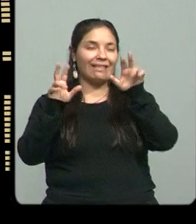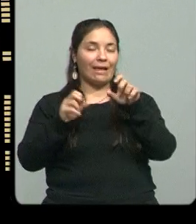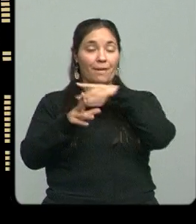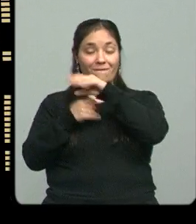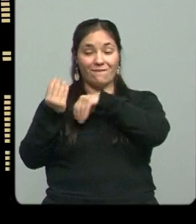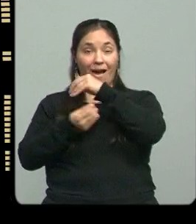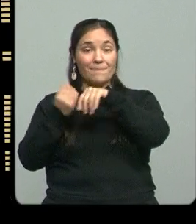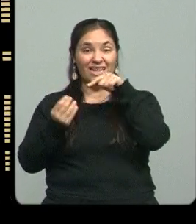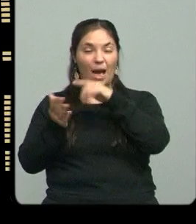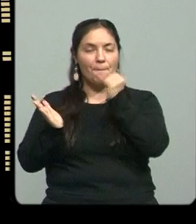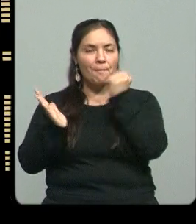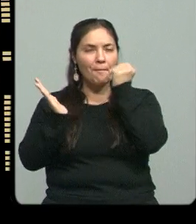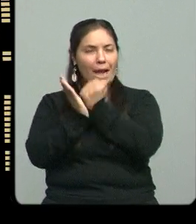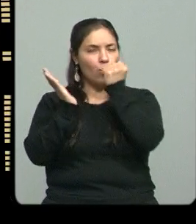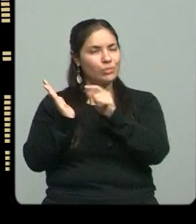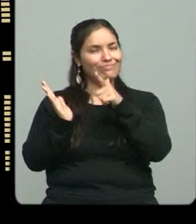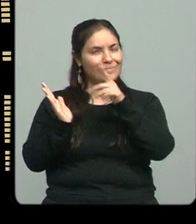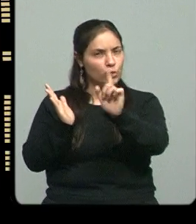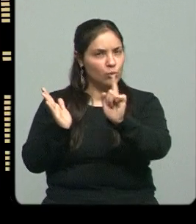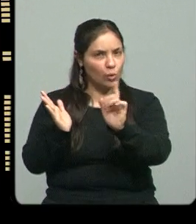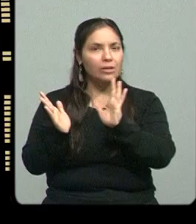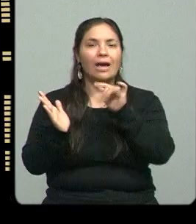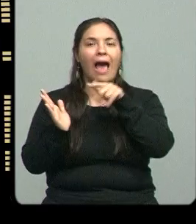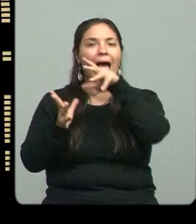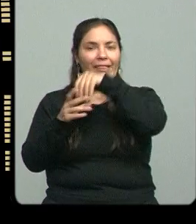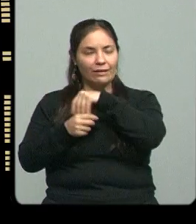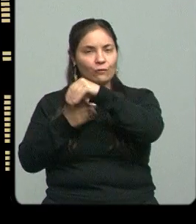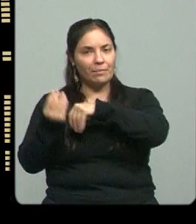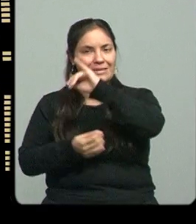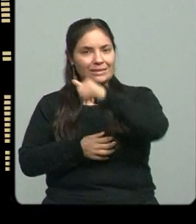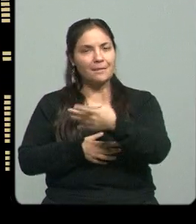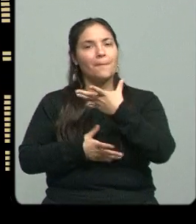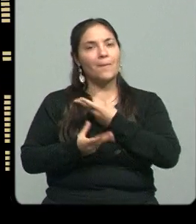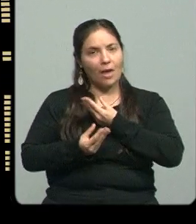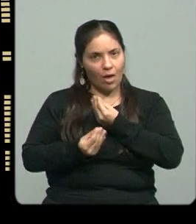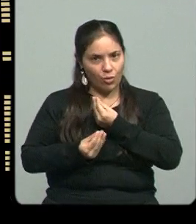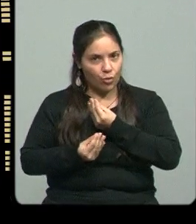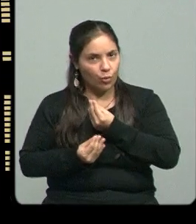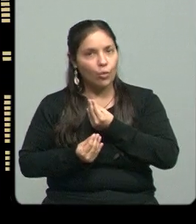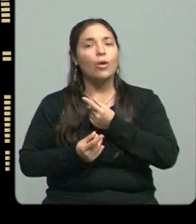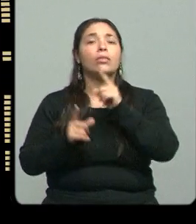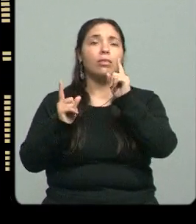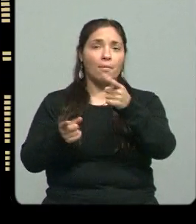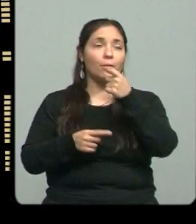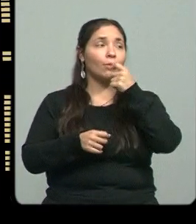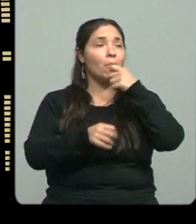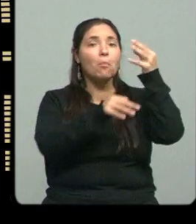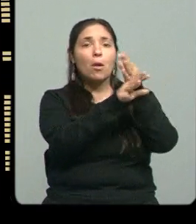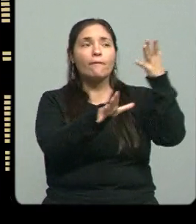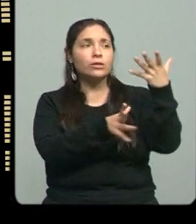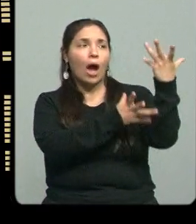del ámbito familiar, sí hablaría de temores, muchas veces de falta de orientación